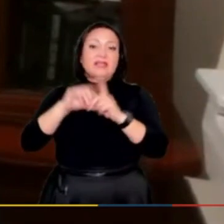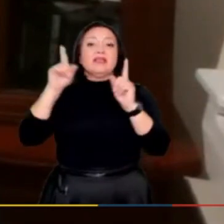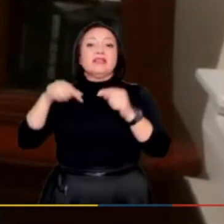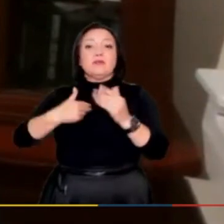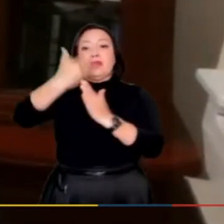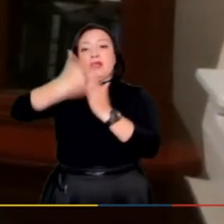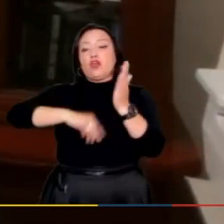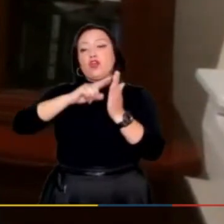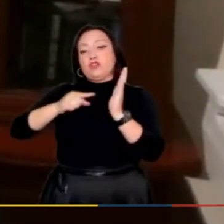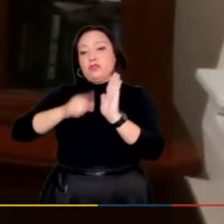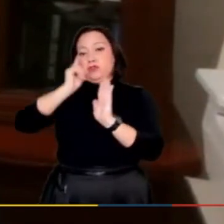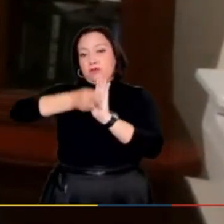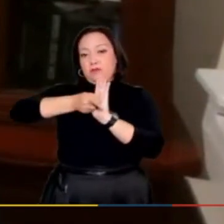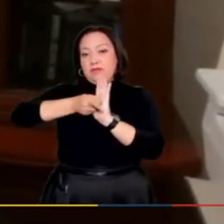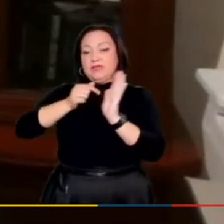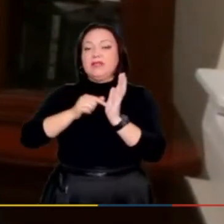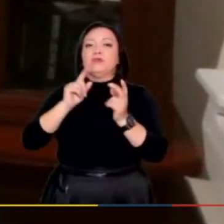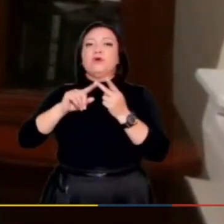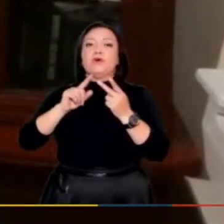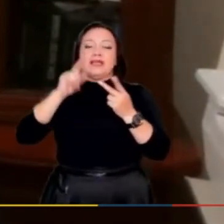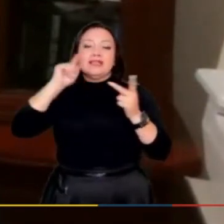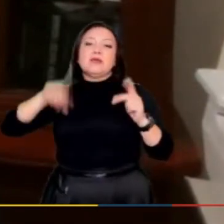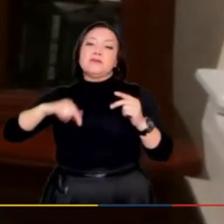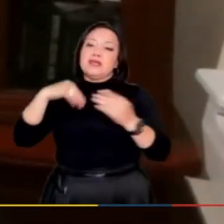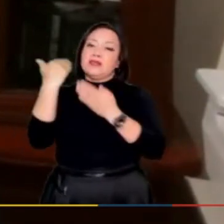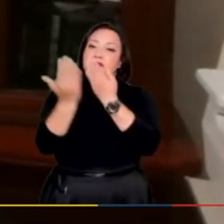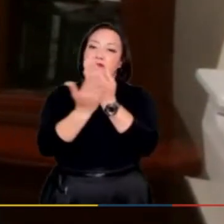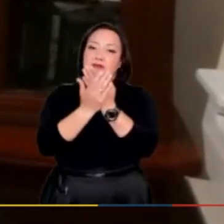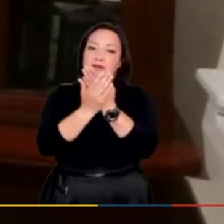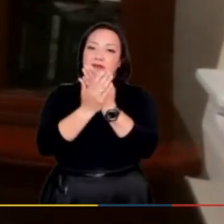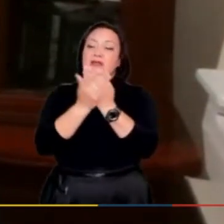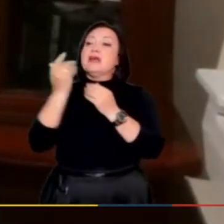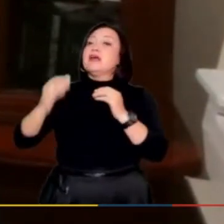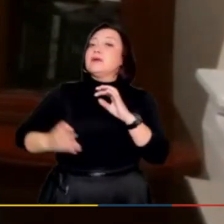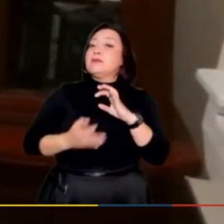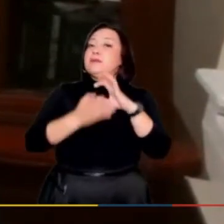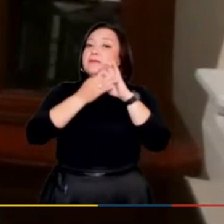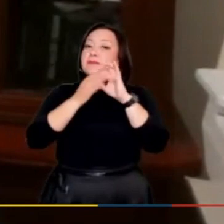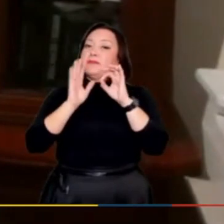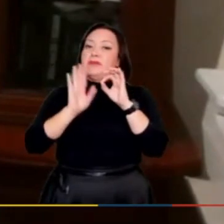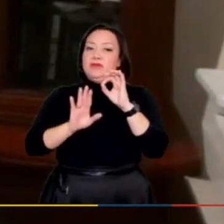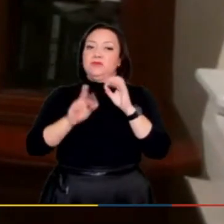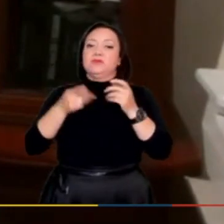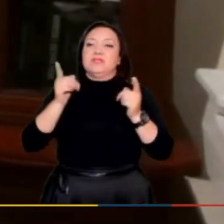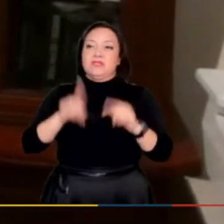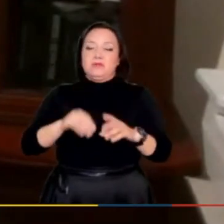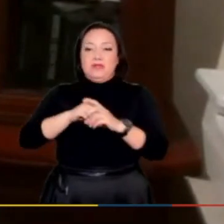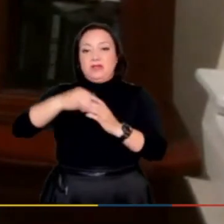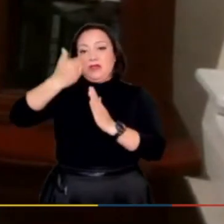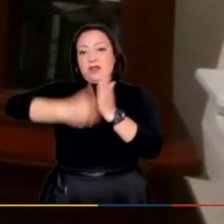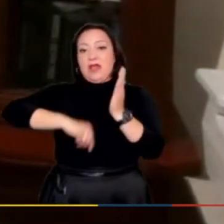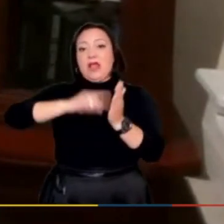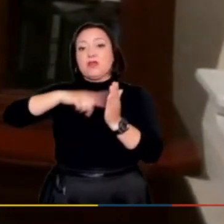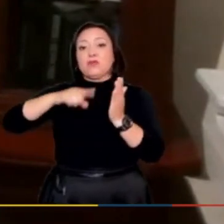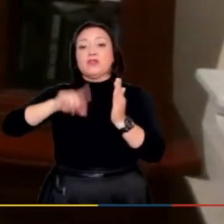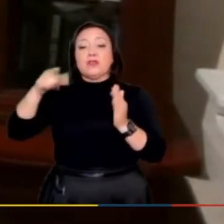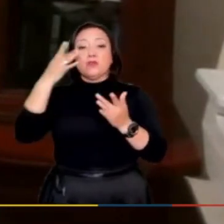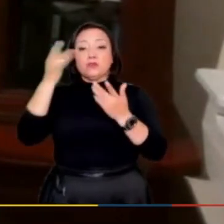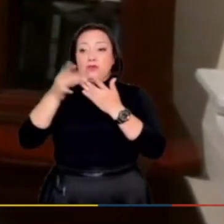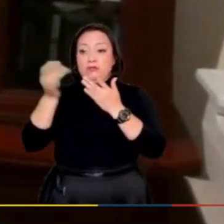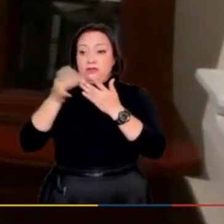un contrato de mandato, que coexisten y que adicionalmente, pues, al presentarse el contrato de divisas, todos